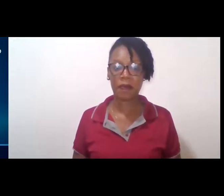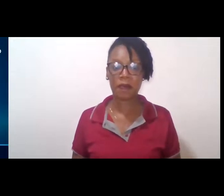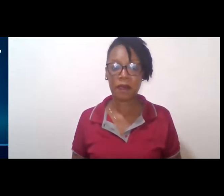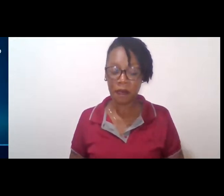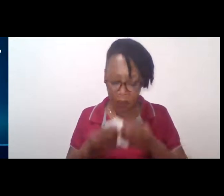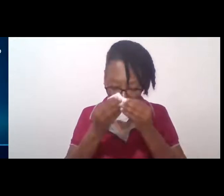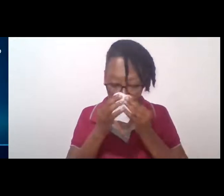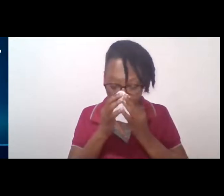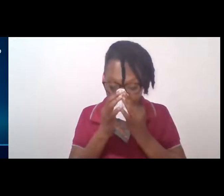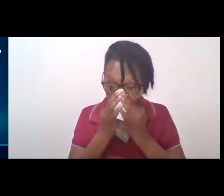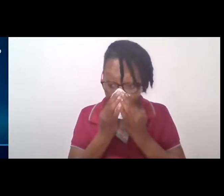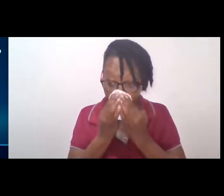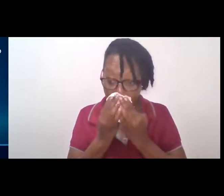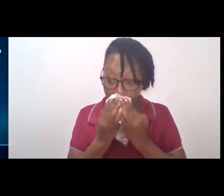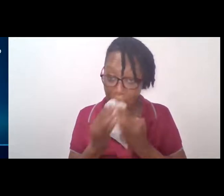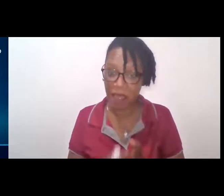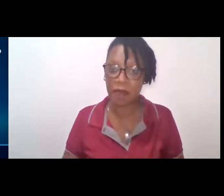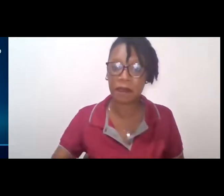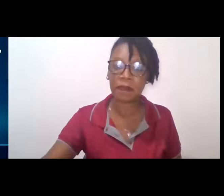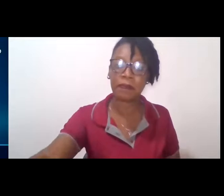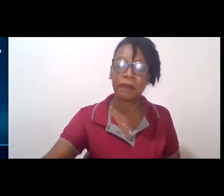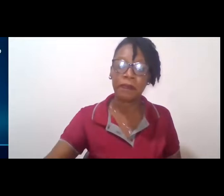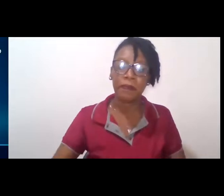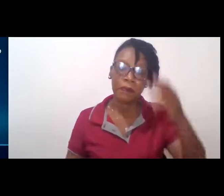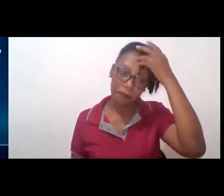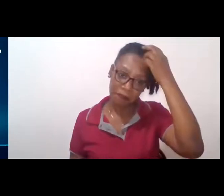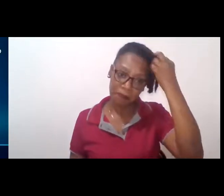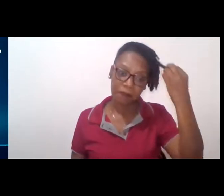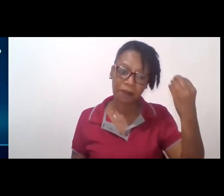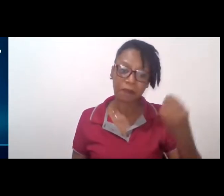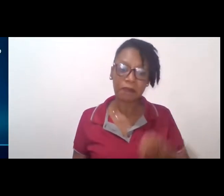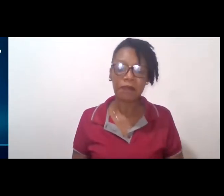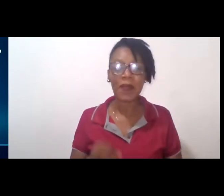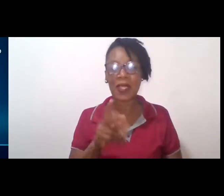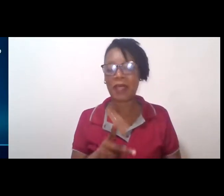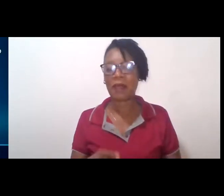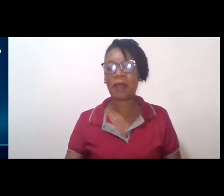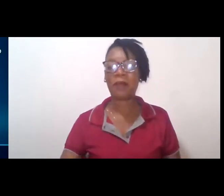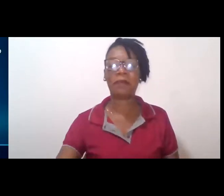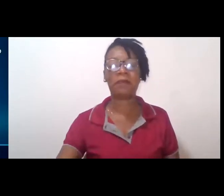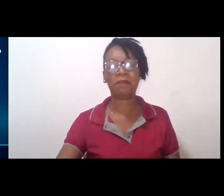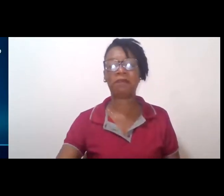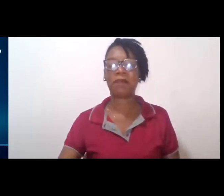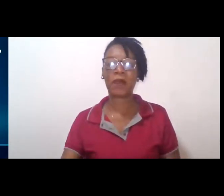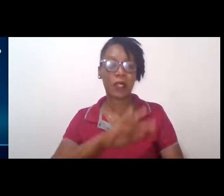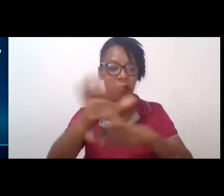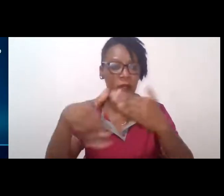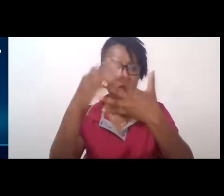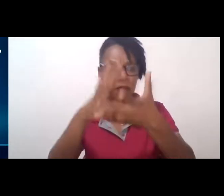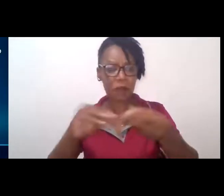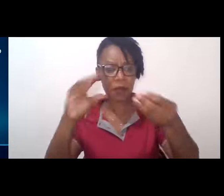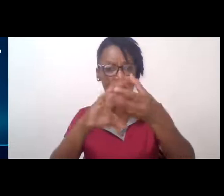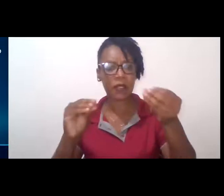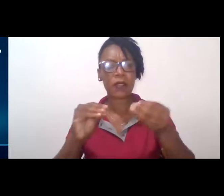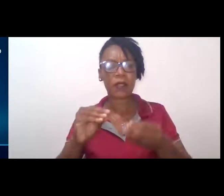Bueno, primeramente, creo que todas sus acotaciones pues, son obviamente atinentes. Voy a referirme